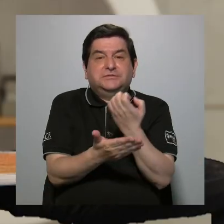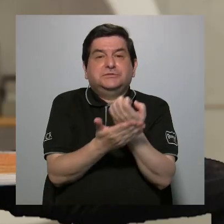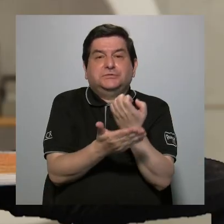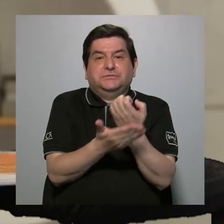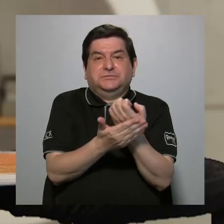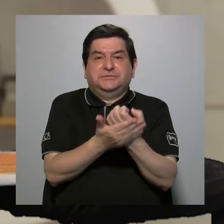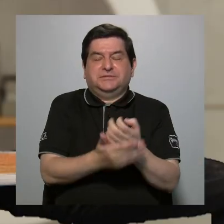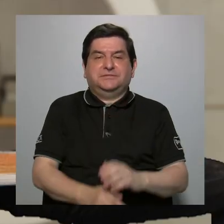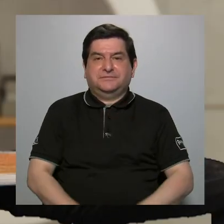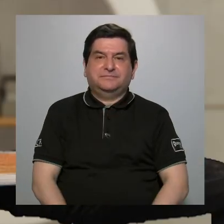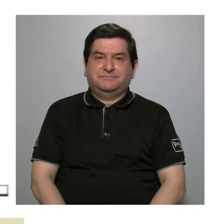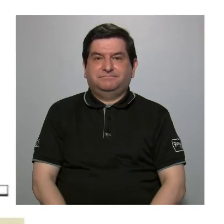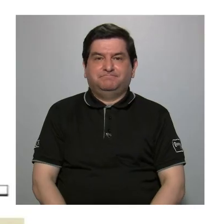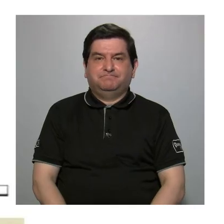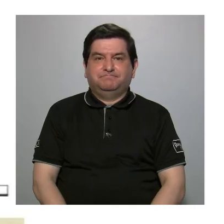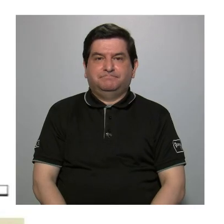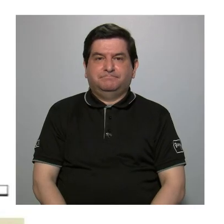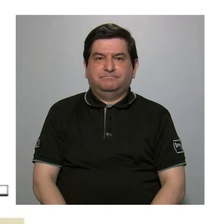tipo económico,